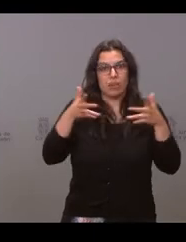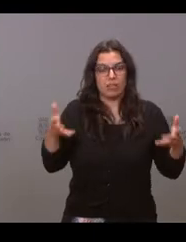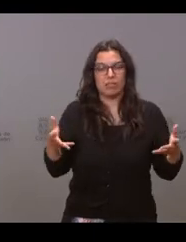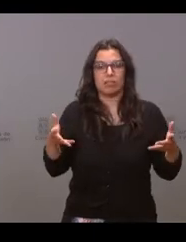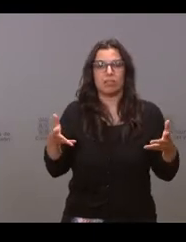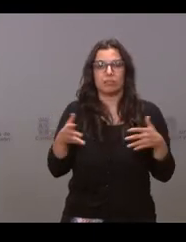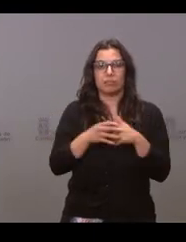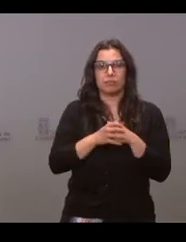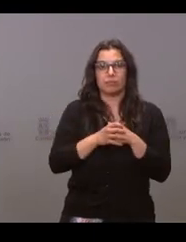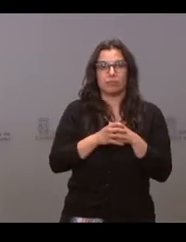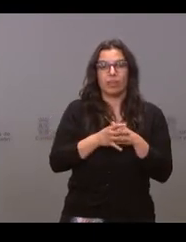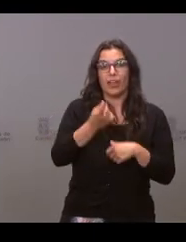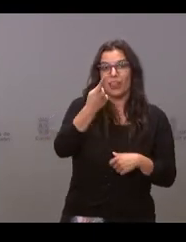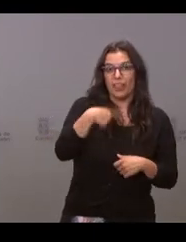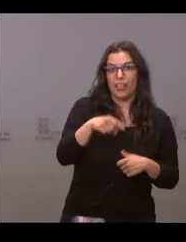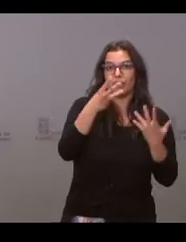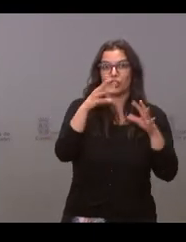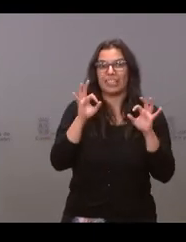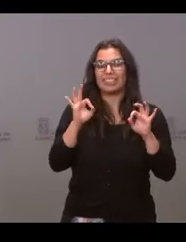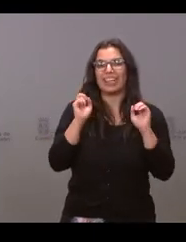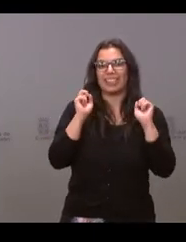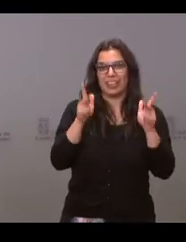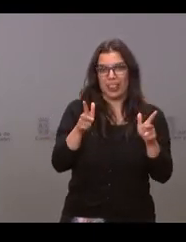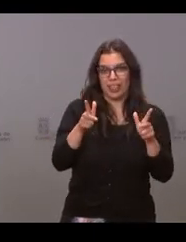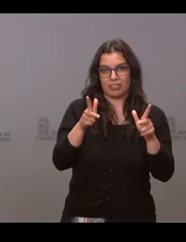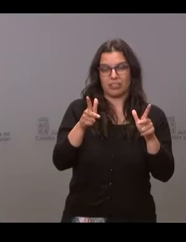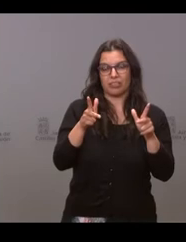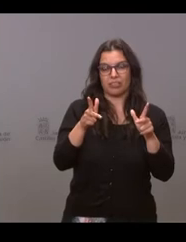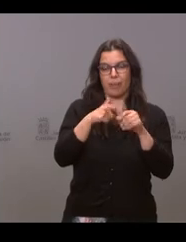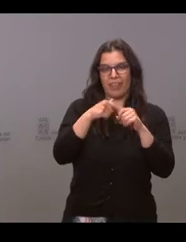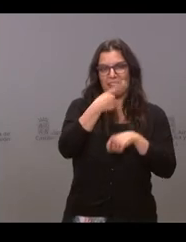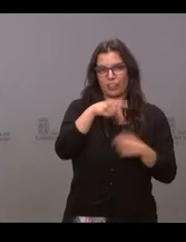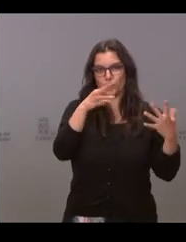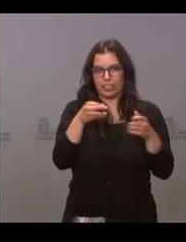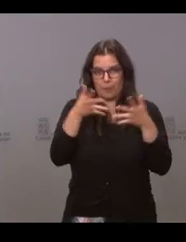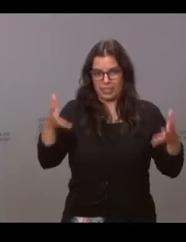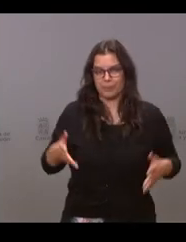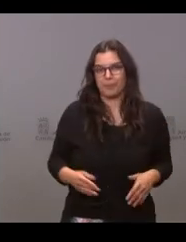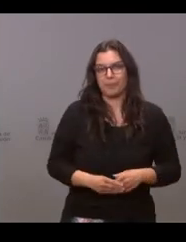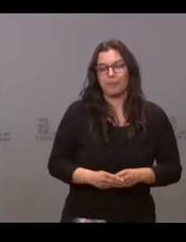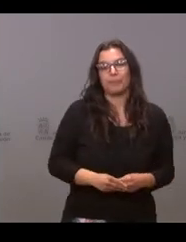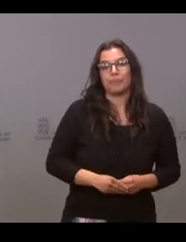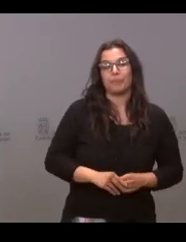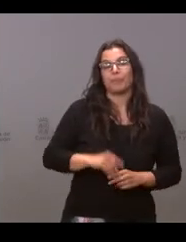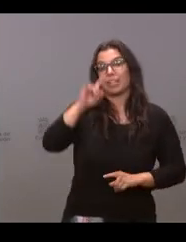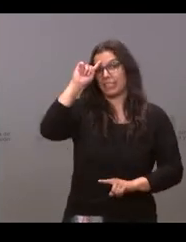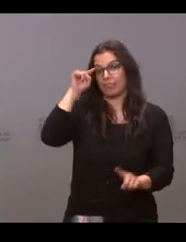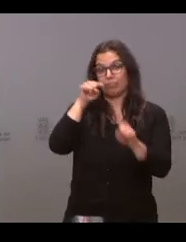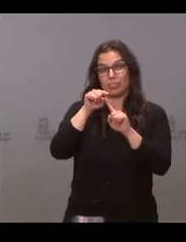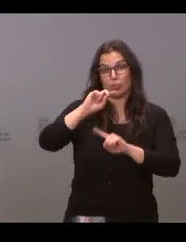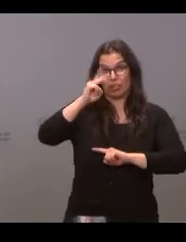en un número de 180 en residencias en segundo lugar el segundo objetivo por tanto